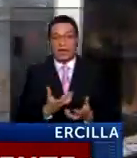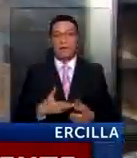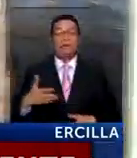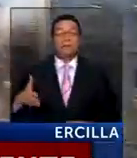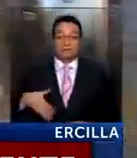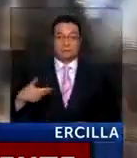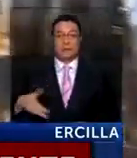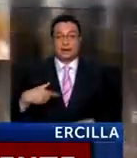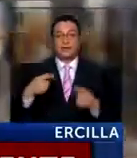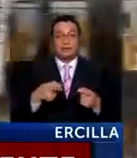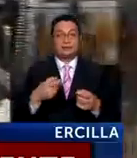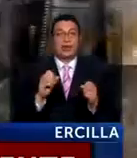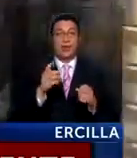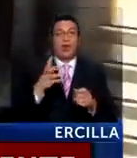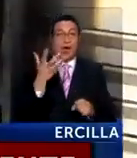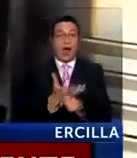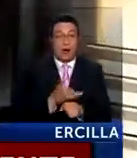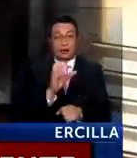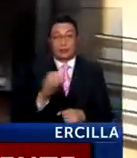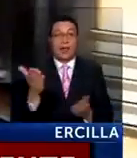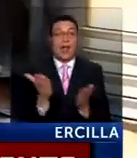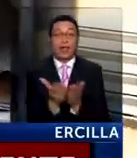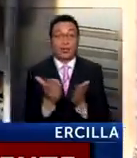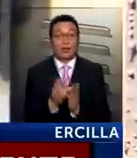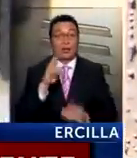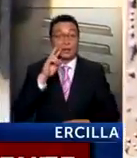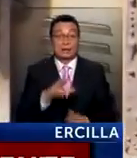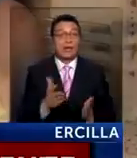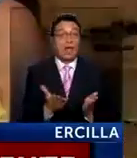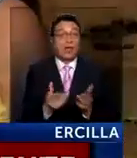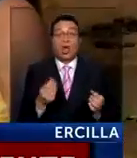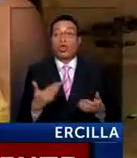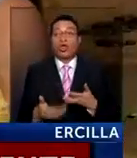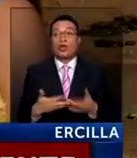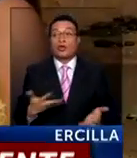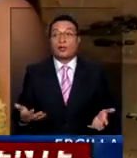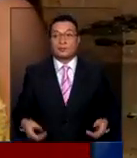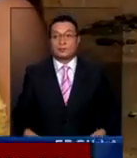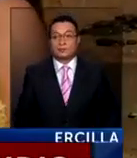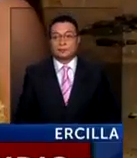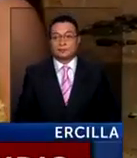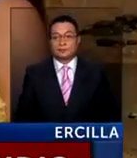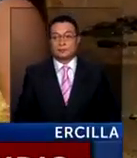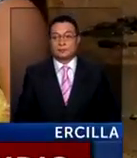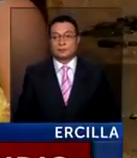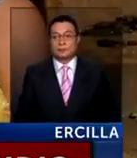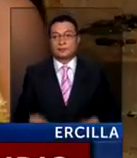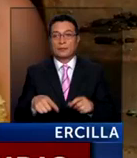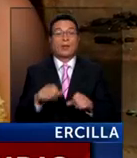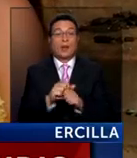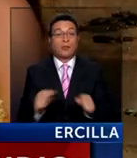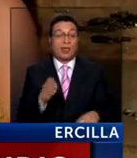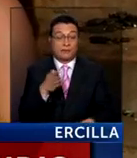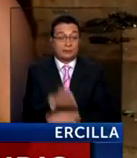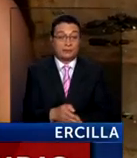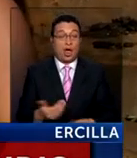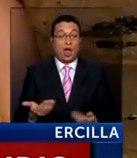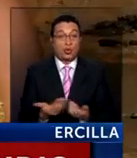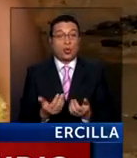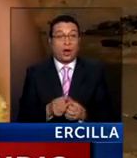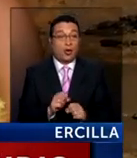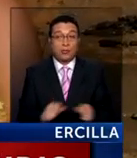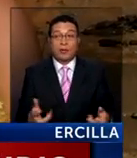pérdida que deja un número importante de estudiantes Sin lugar de estudios porque los niños no van a poner a venir a estudiar y tú